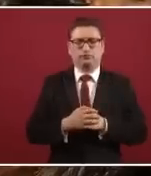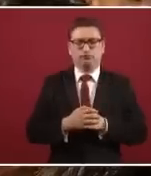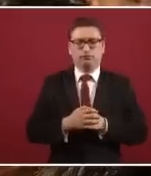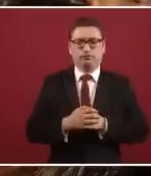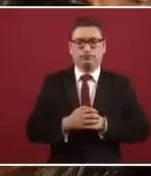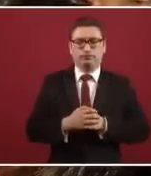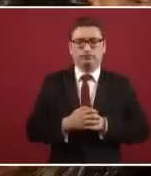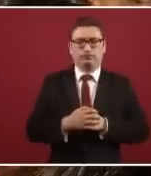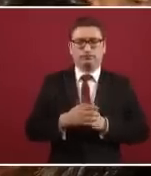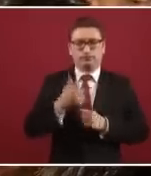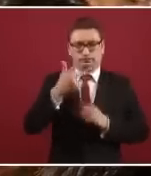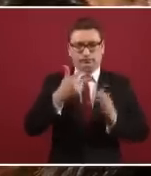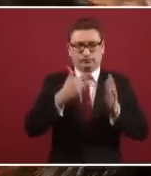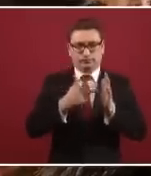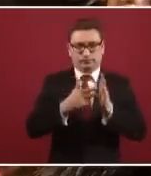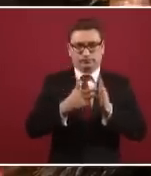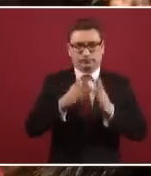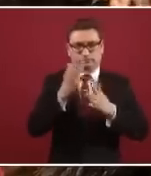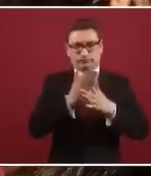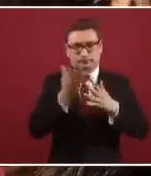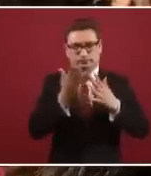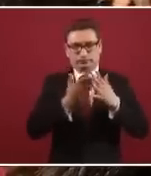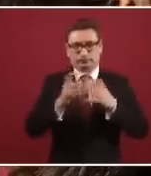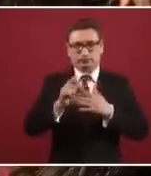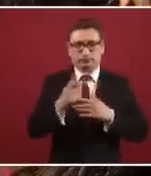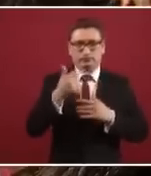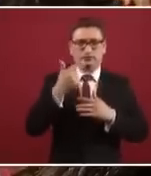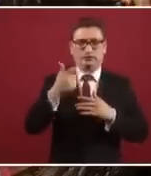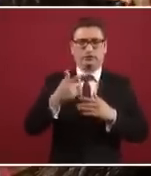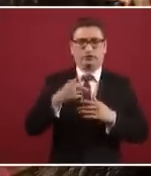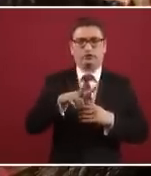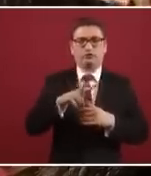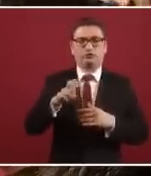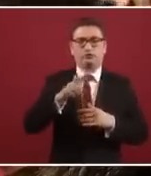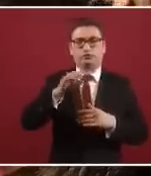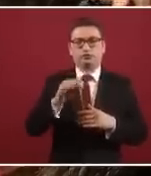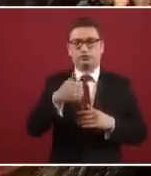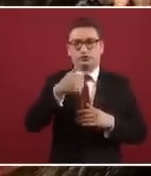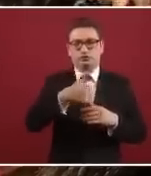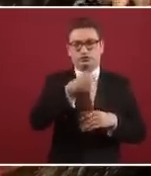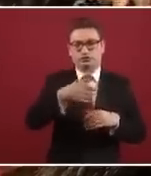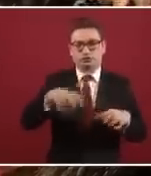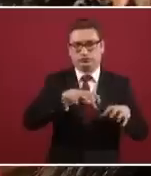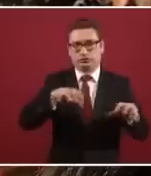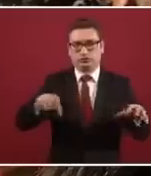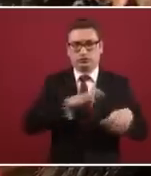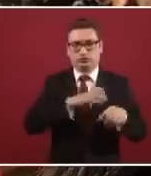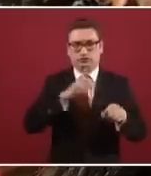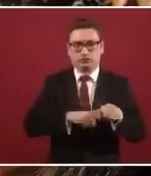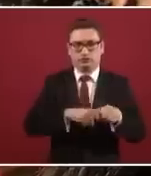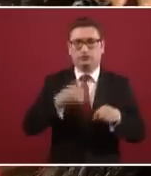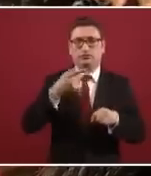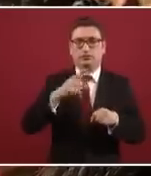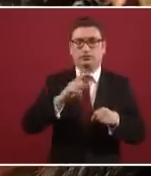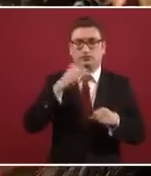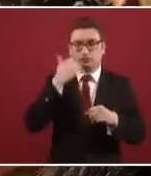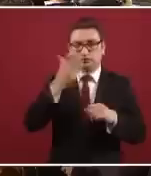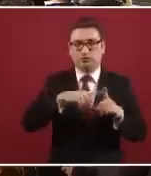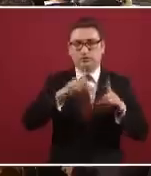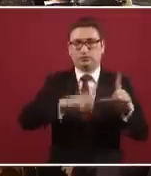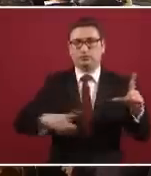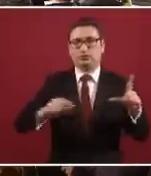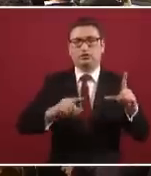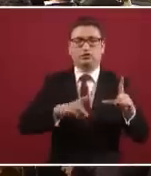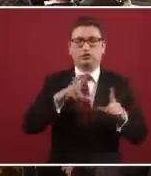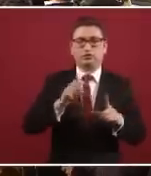si los dividimos en las 27 especialidades, nos da de 296 por cada especialidad. Pero si queremos cubrir todo el país, o